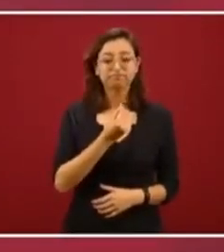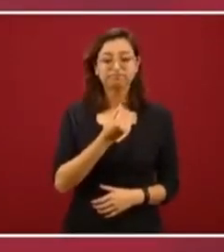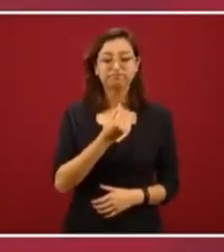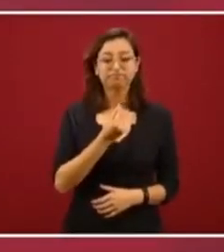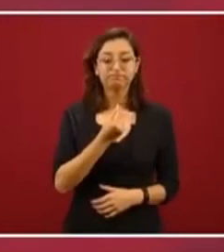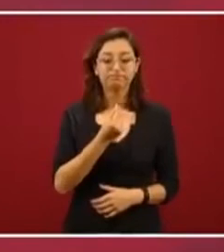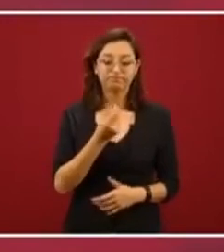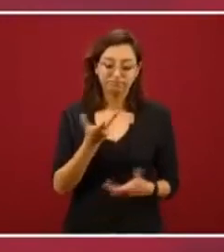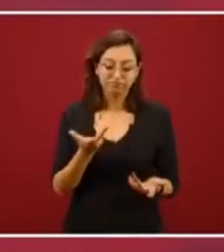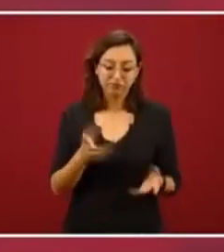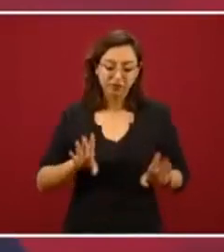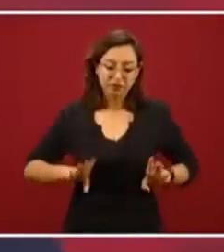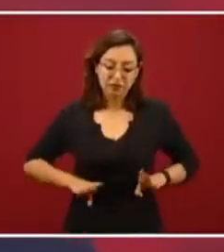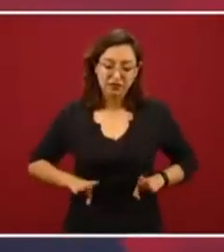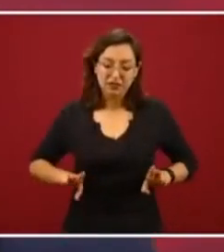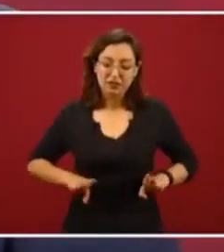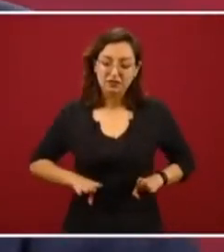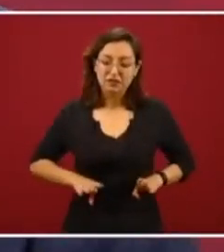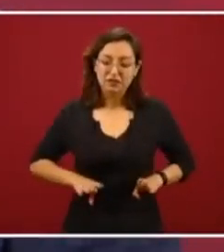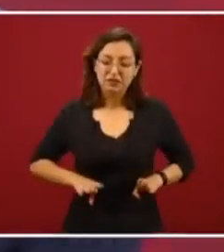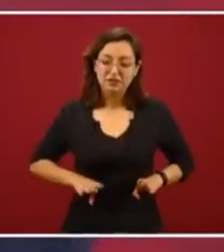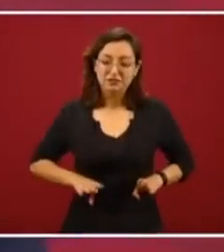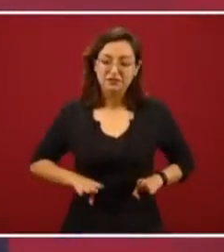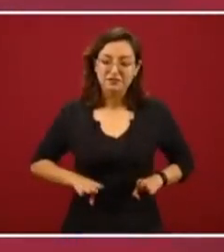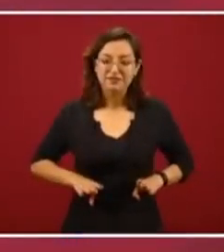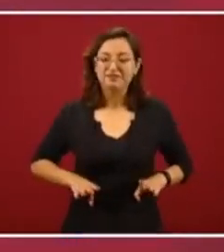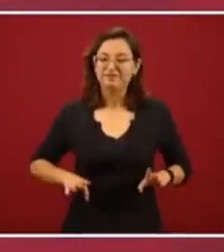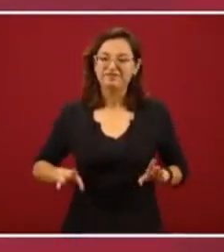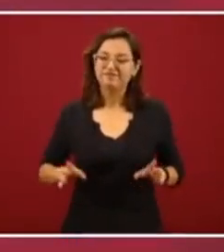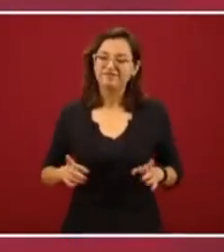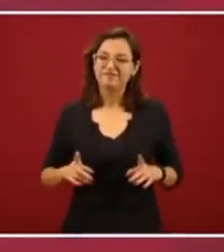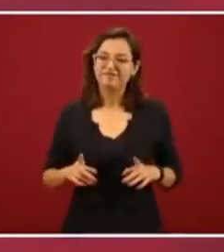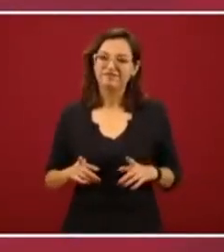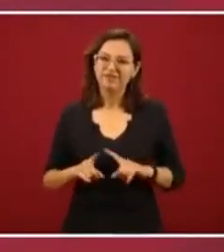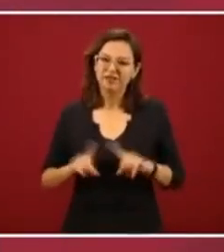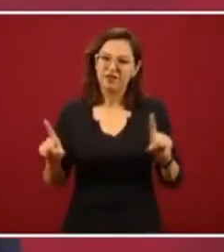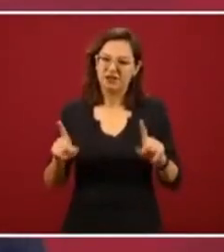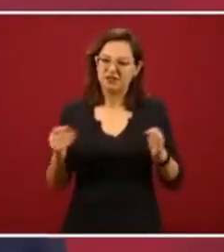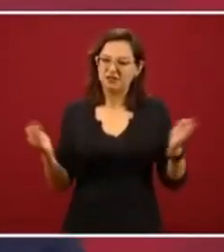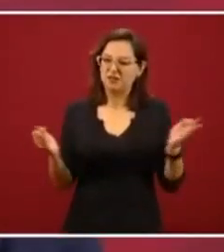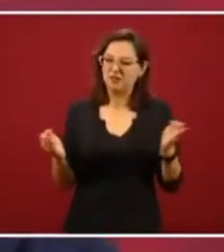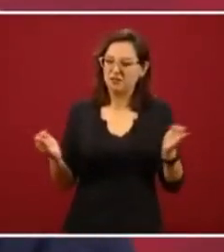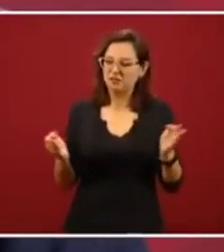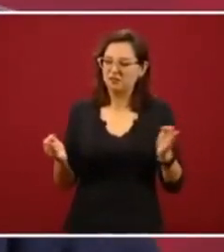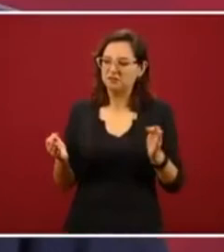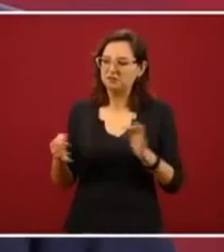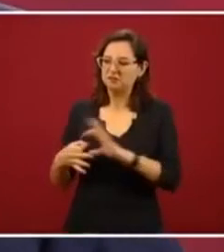podemos ser más desprendidos,